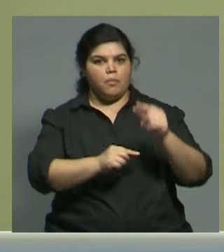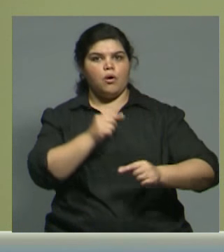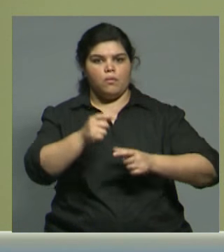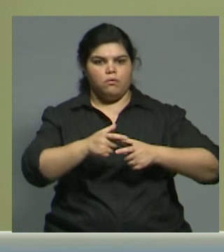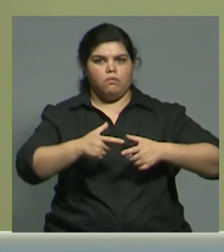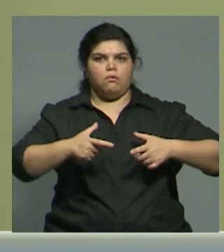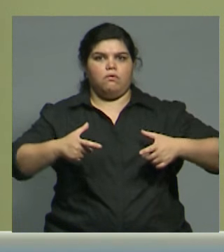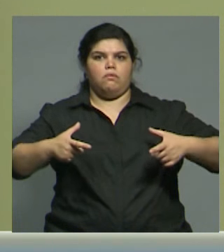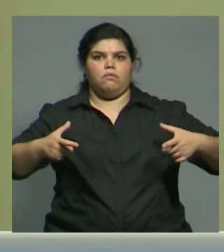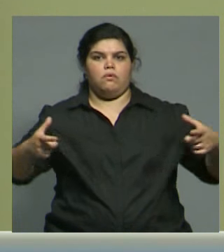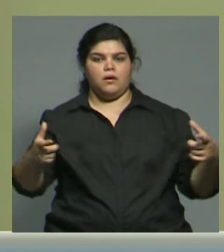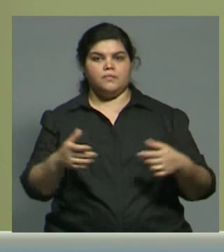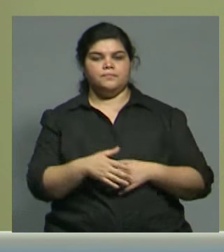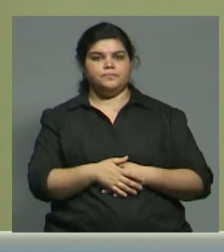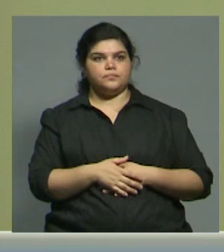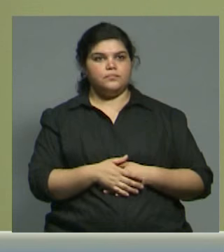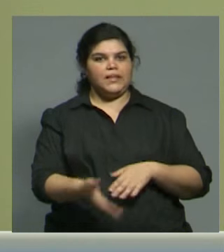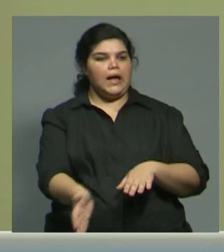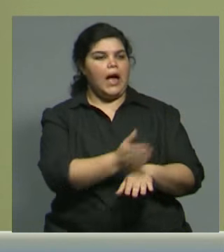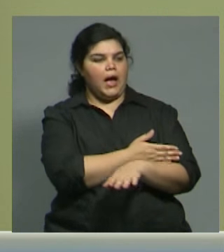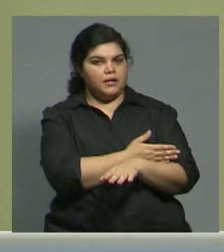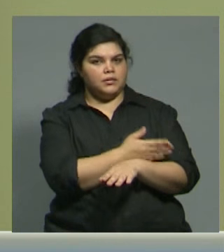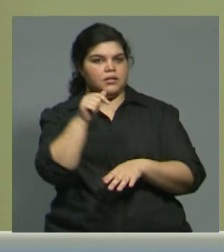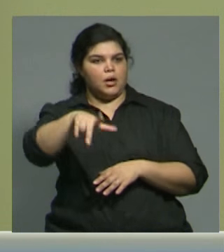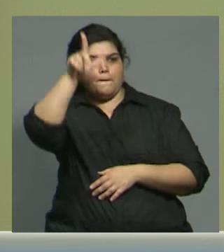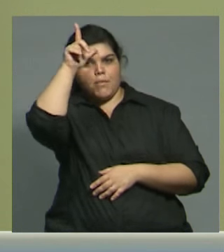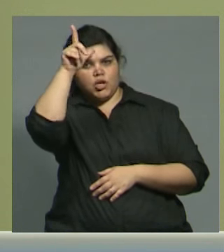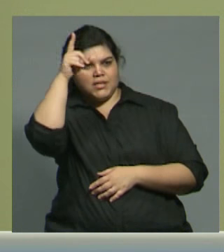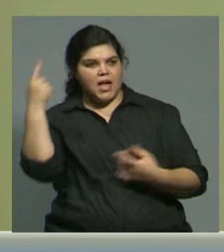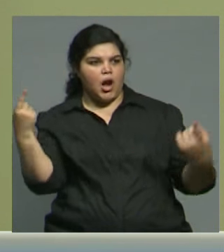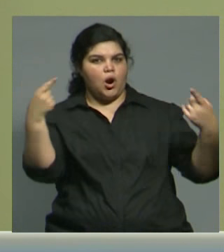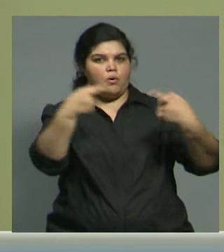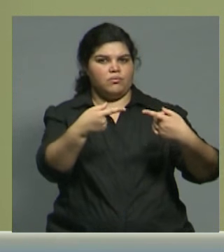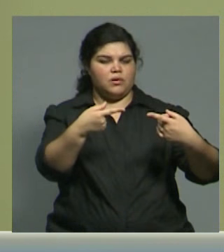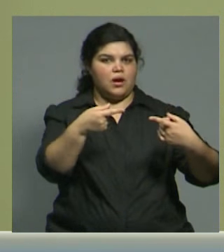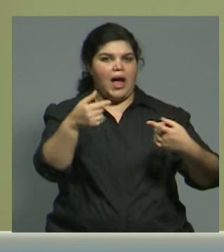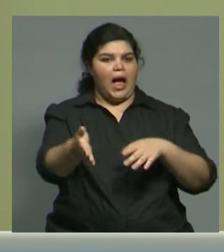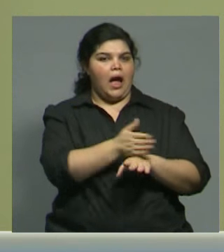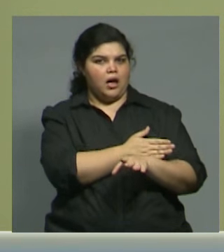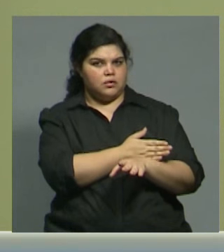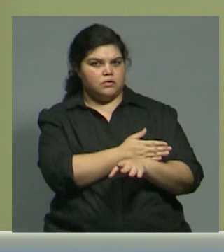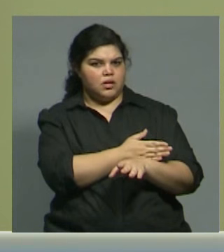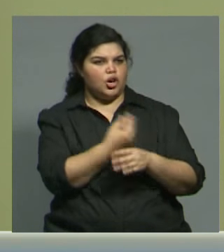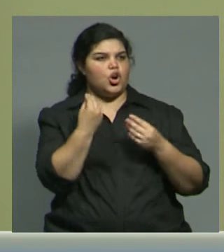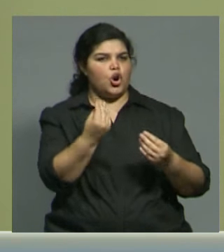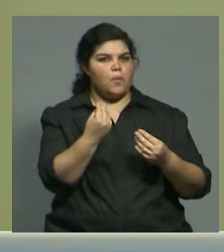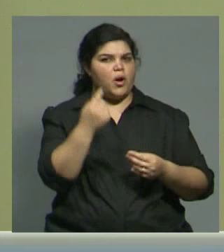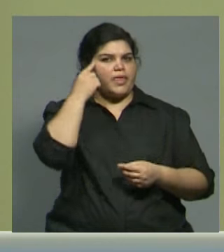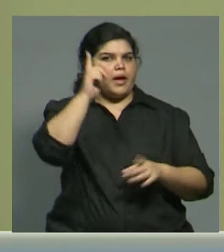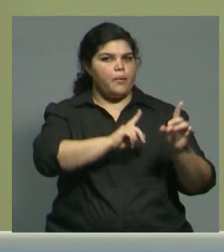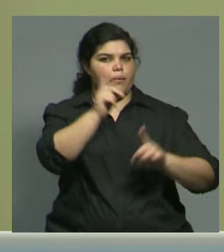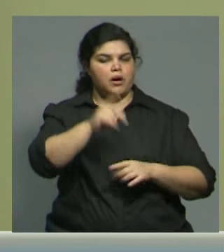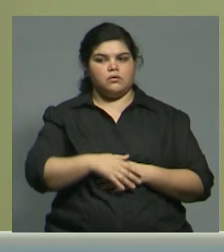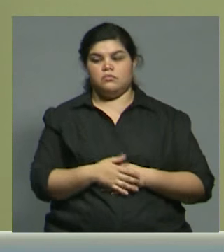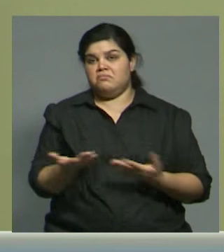realmente. Bien, el ambiente antes de que sucediera este enfrentamiento con la policía, como vos decís, ¿cuál era? ¿La idea era